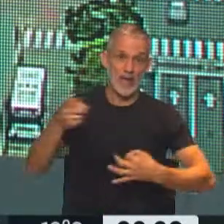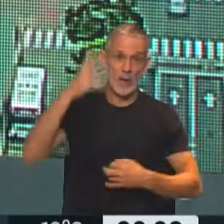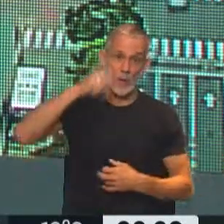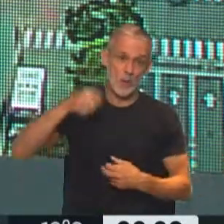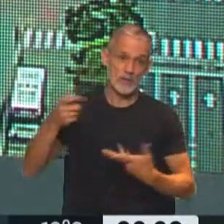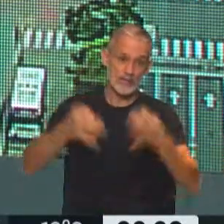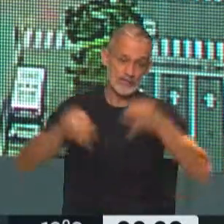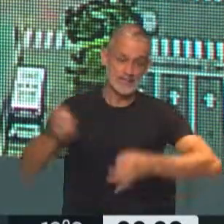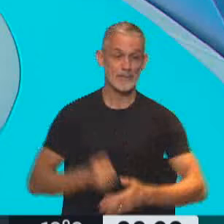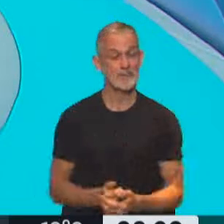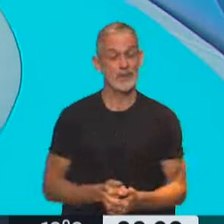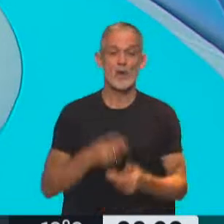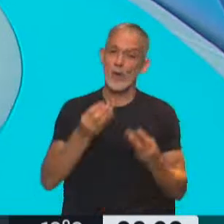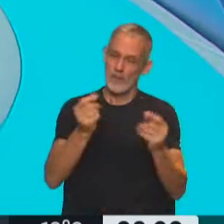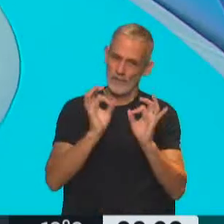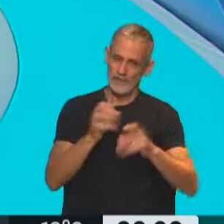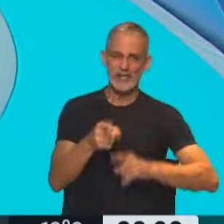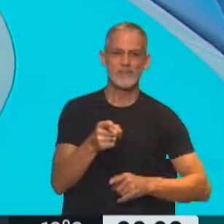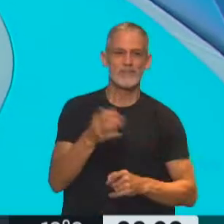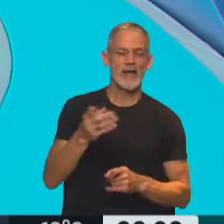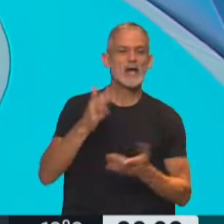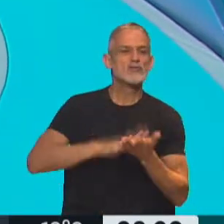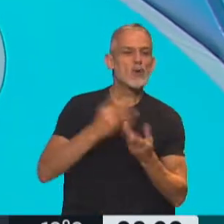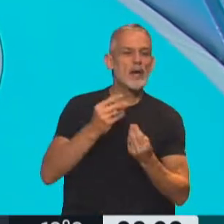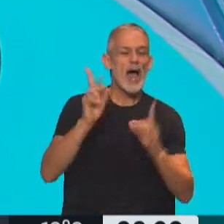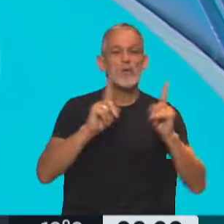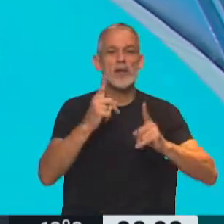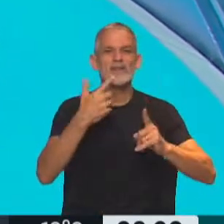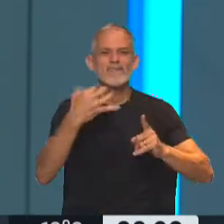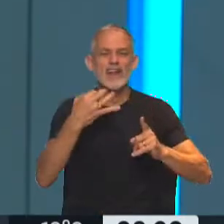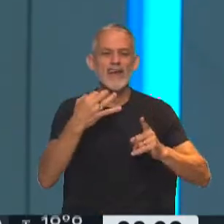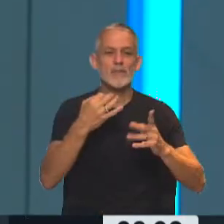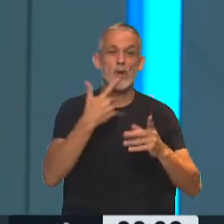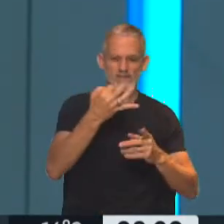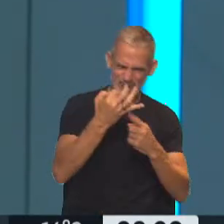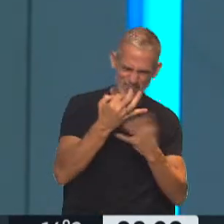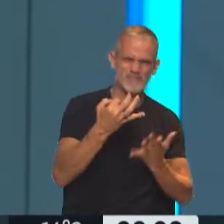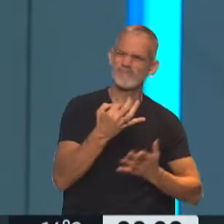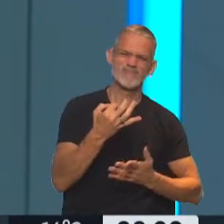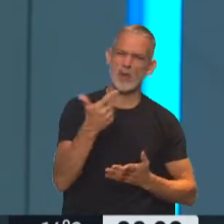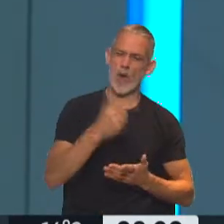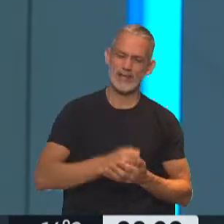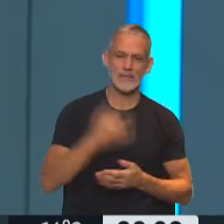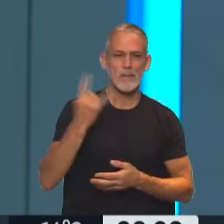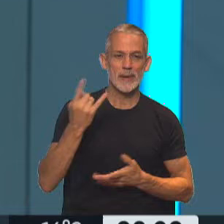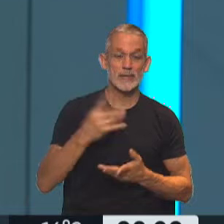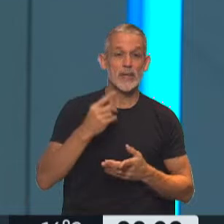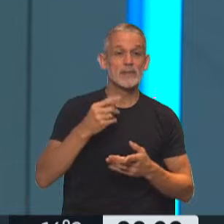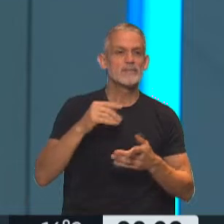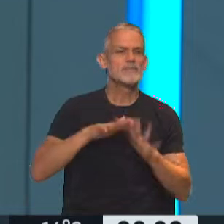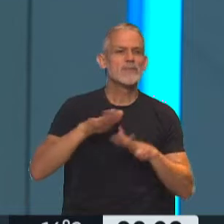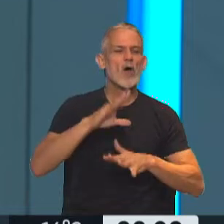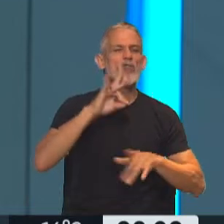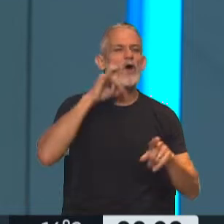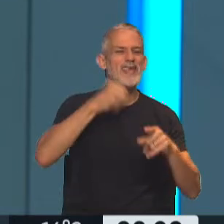¿no? Ale, para cerrar, a propósito de algunas verdades falsas que se instalan y sobre la situación de Martín de Oñate.